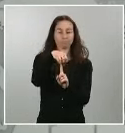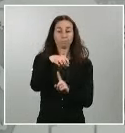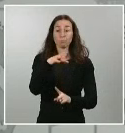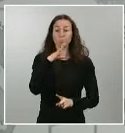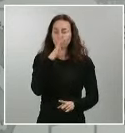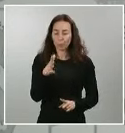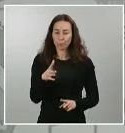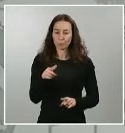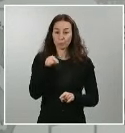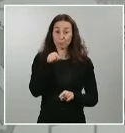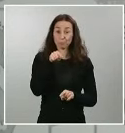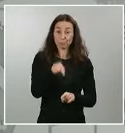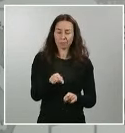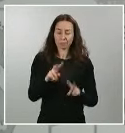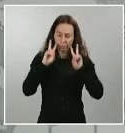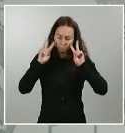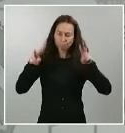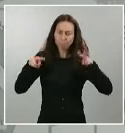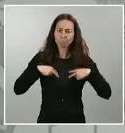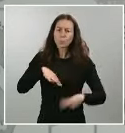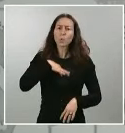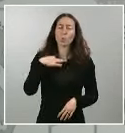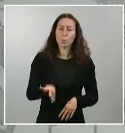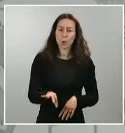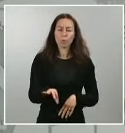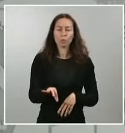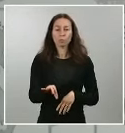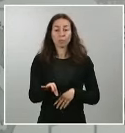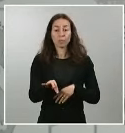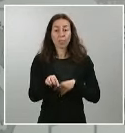ya toda una vida para recordar que en